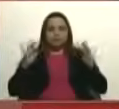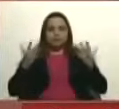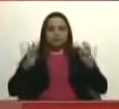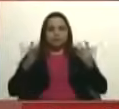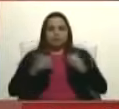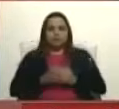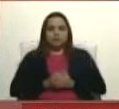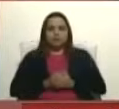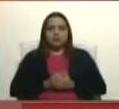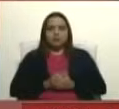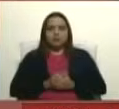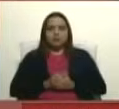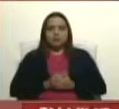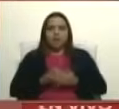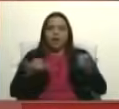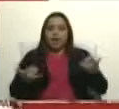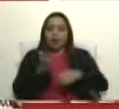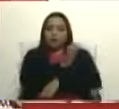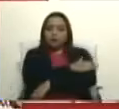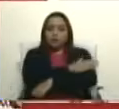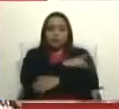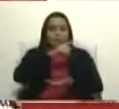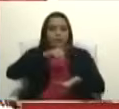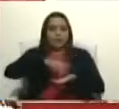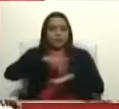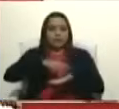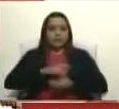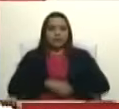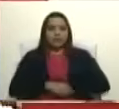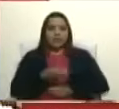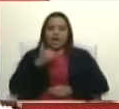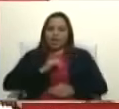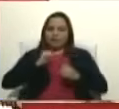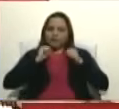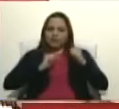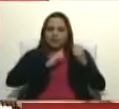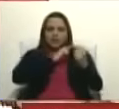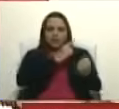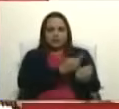A la oposición que participó, son unos valientes.